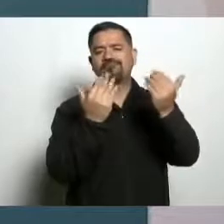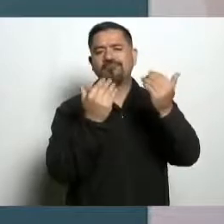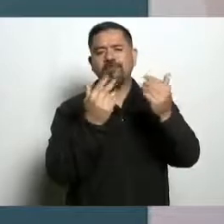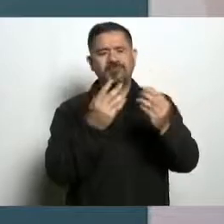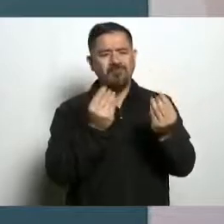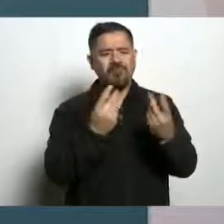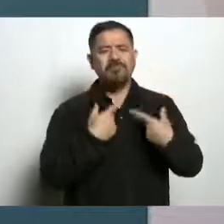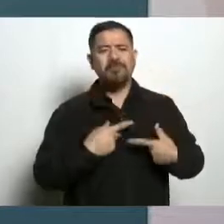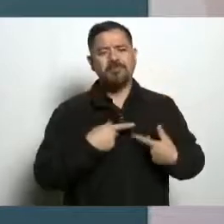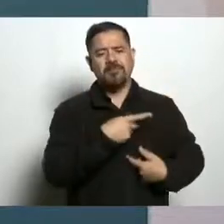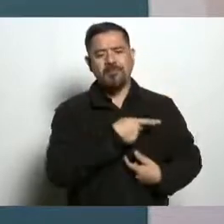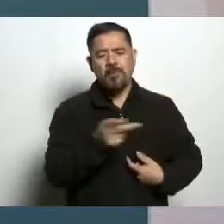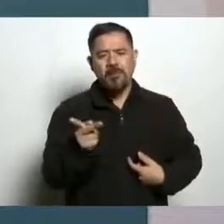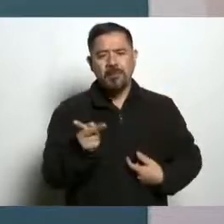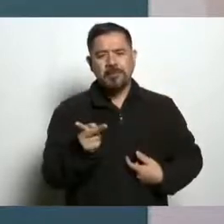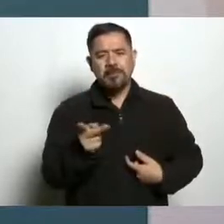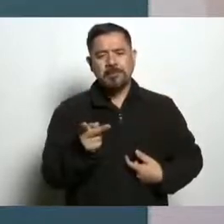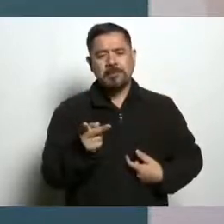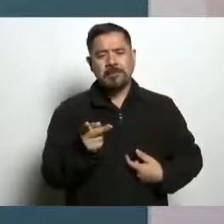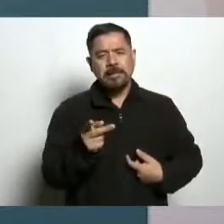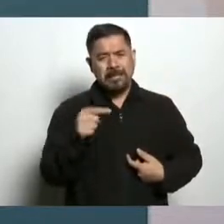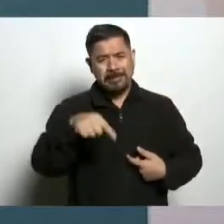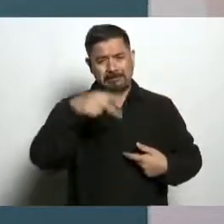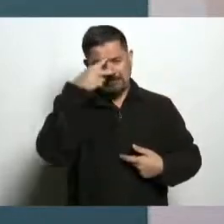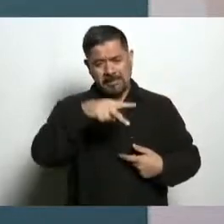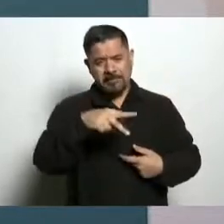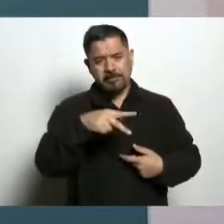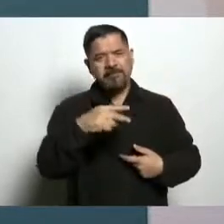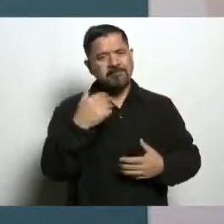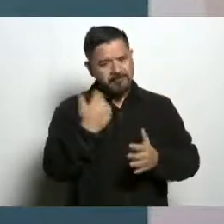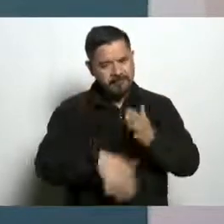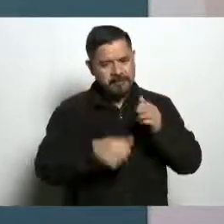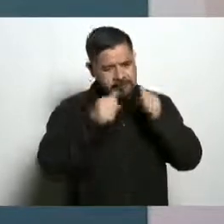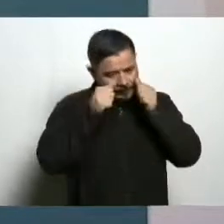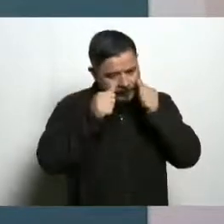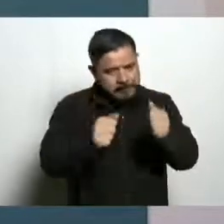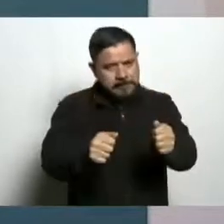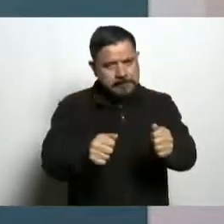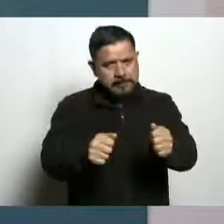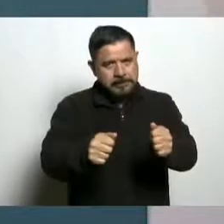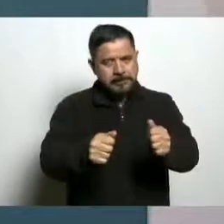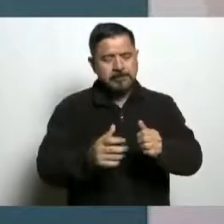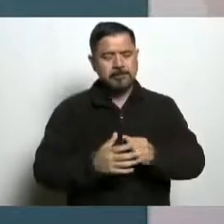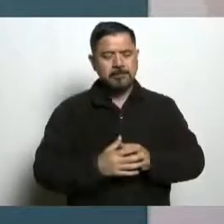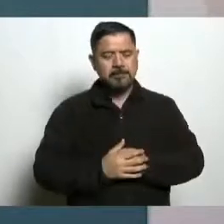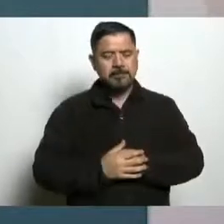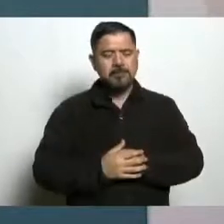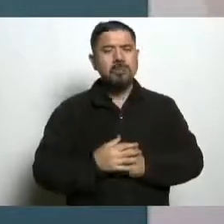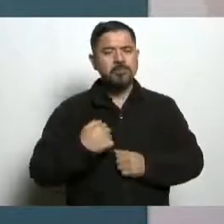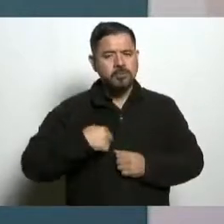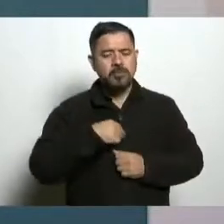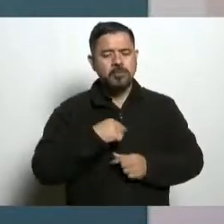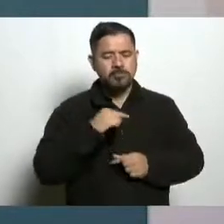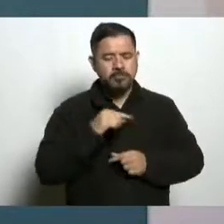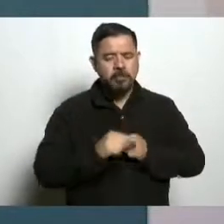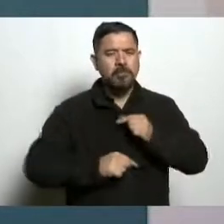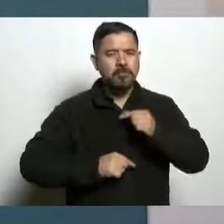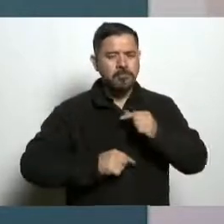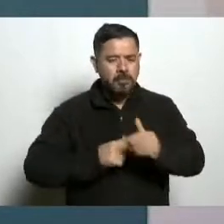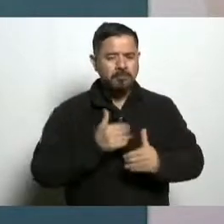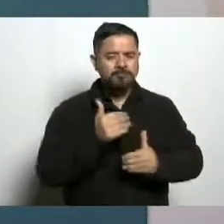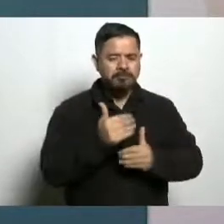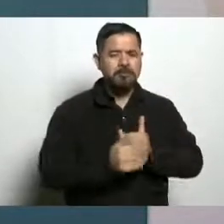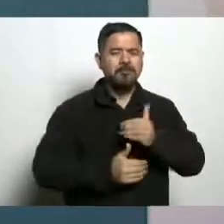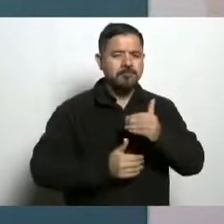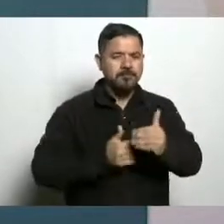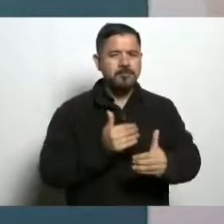hay en nuestro país. Y vamos avanzando,